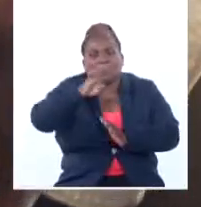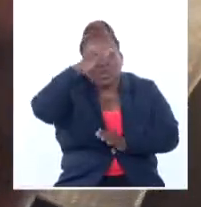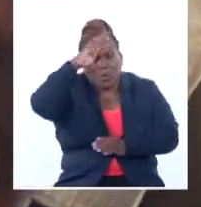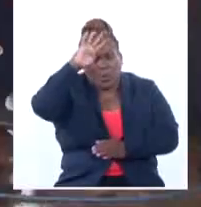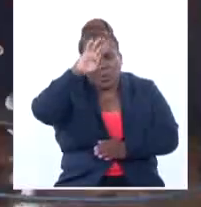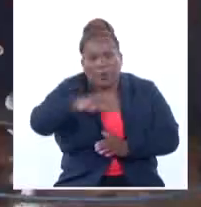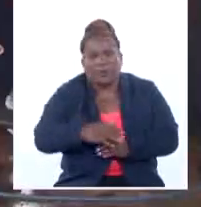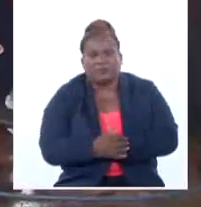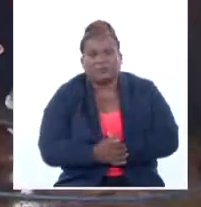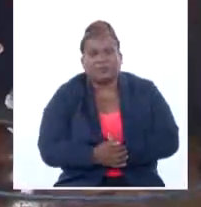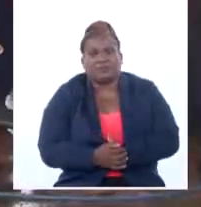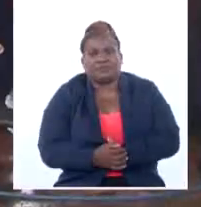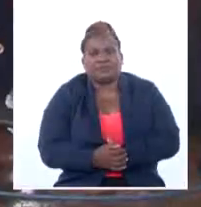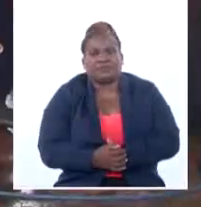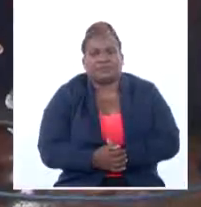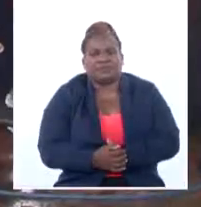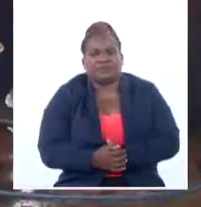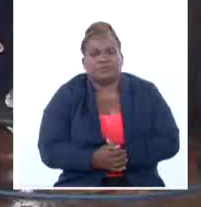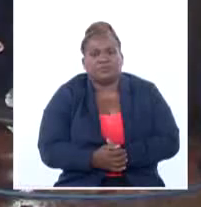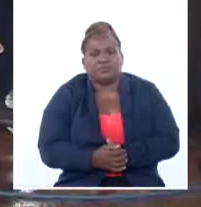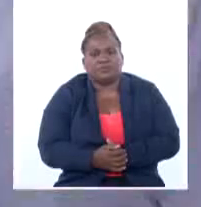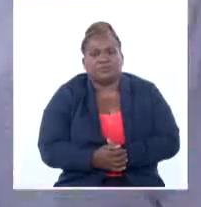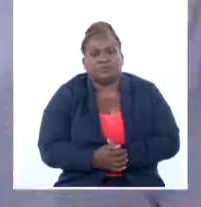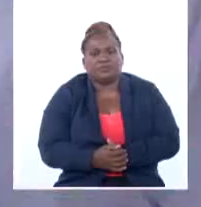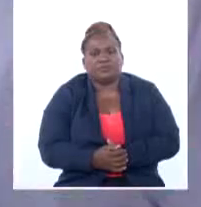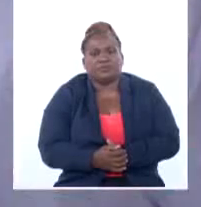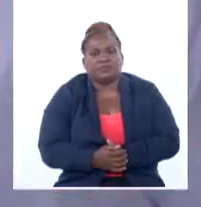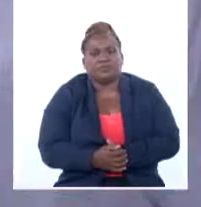Leiva y Fernando Valle III, Sistema Informativo de la Televisión Cubana.